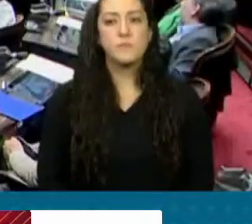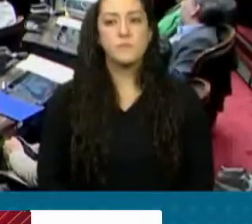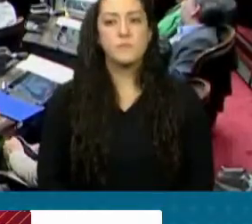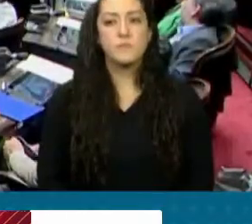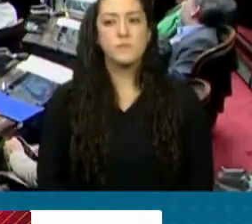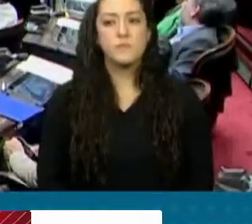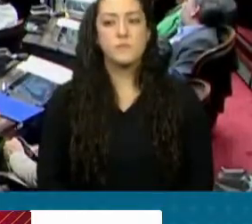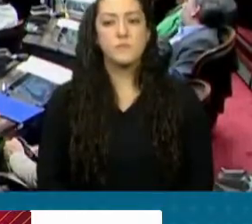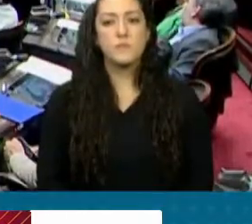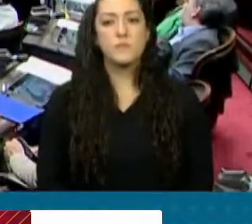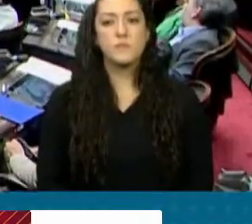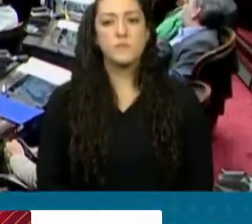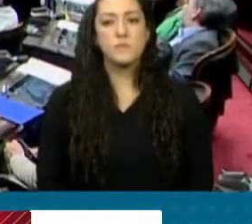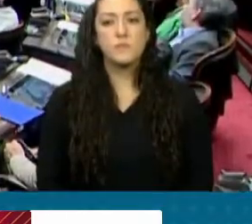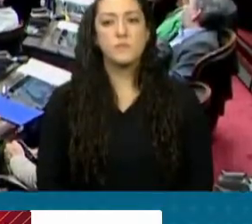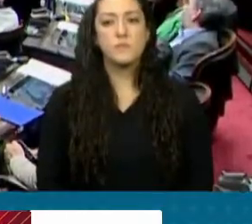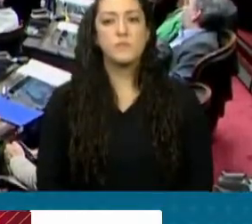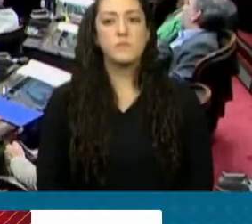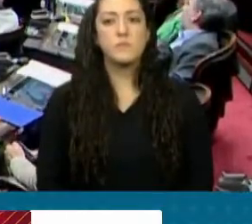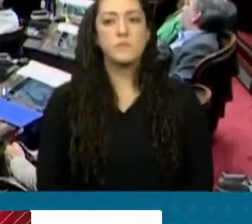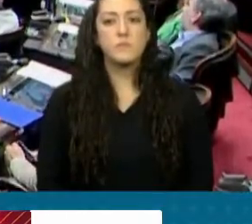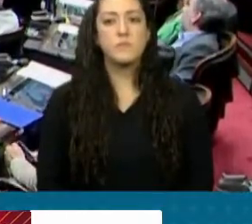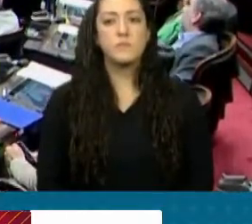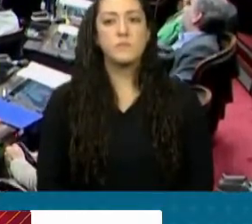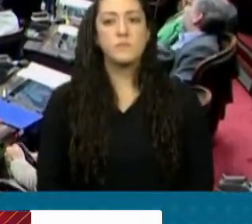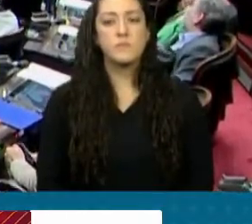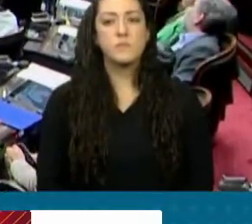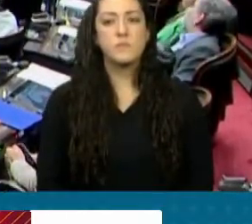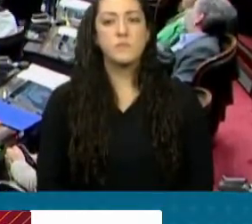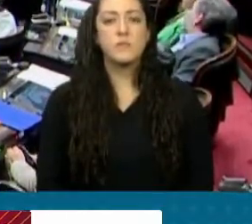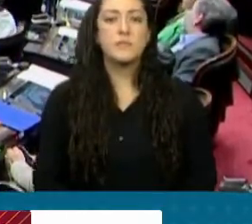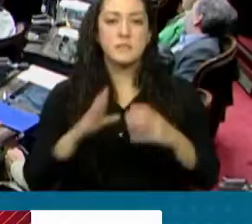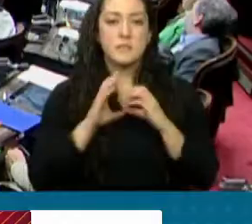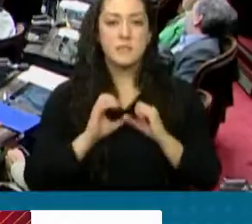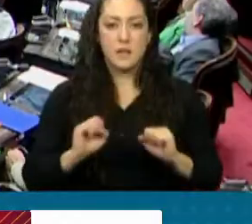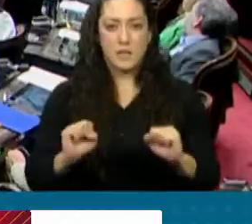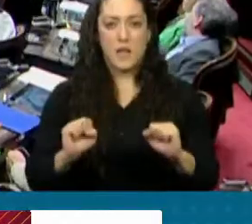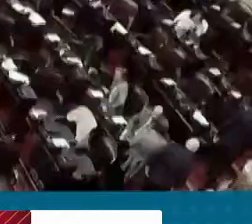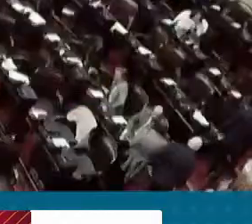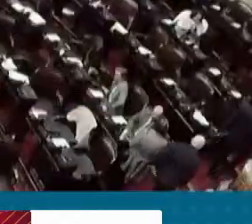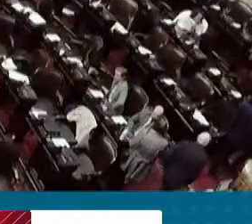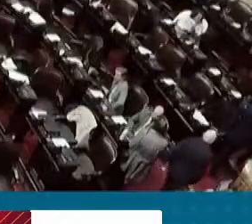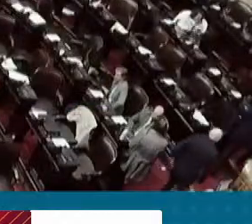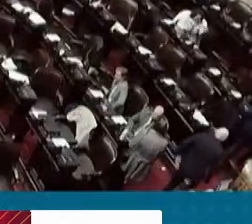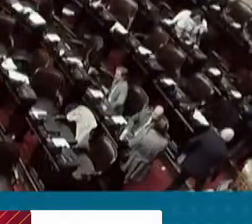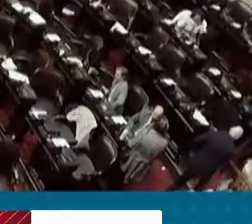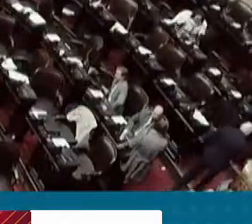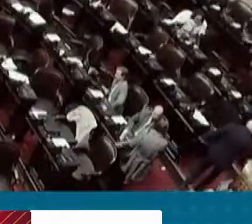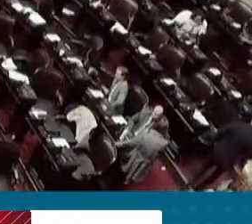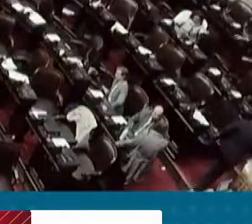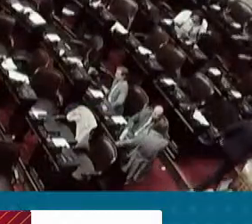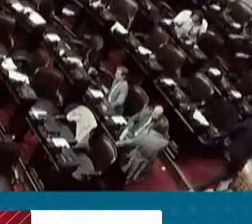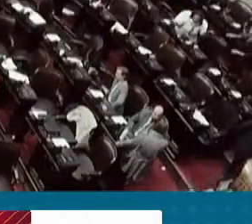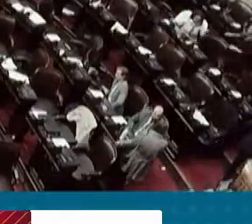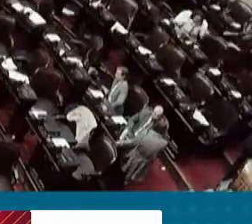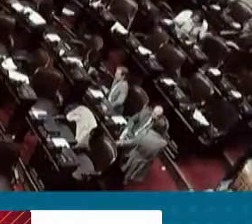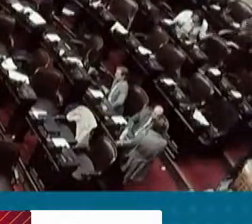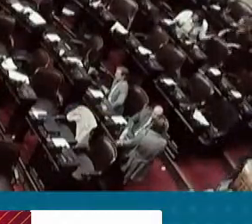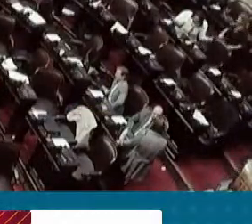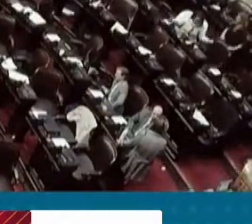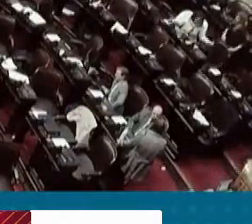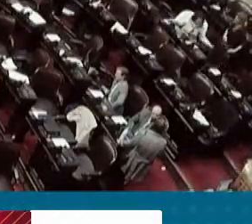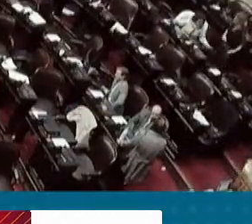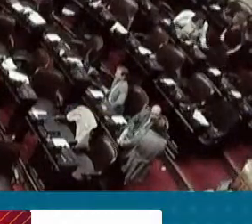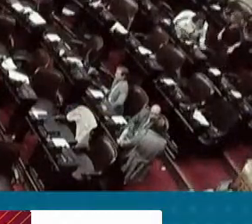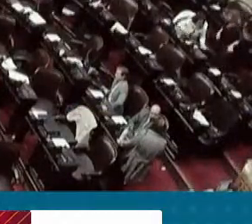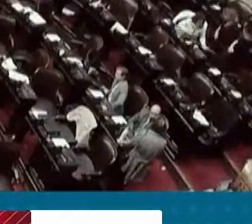puede, porque los alquileres de la habitación más chiquitita en toda la República Argentina está 2 veces